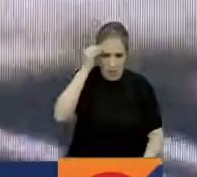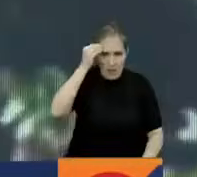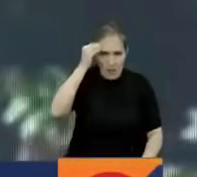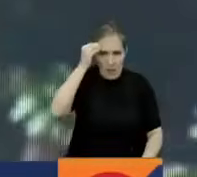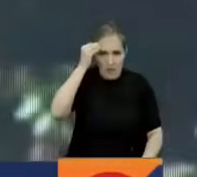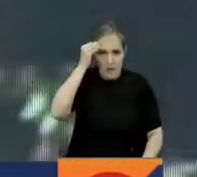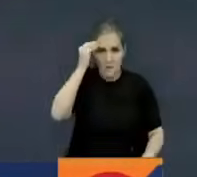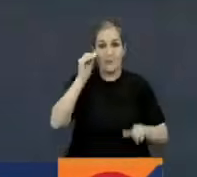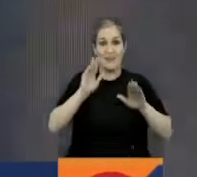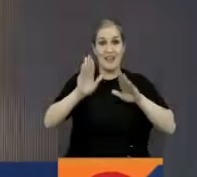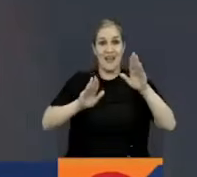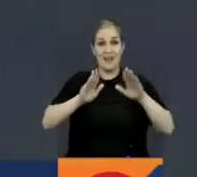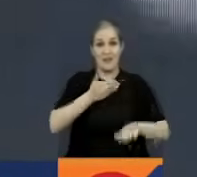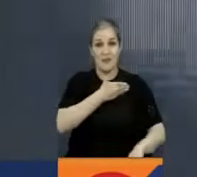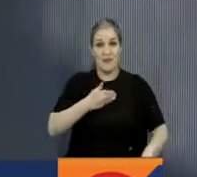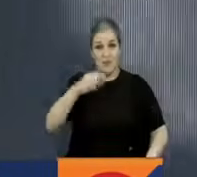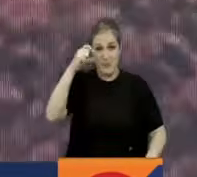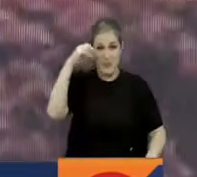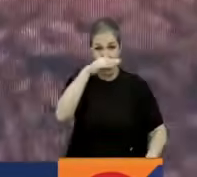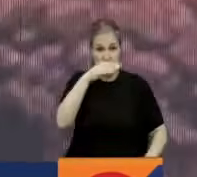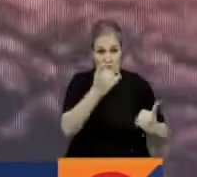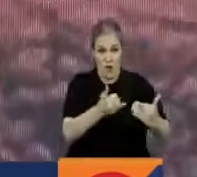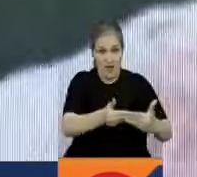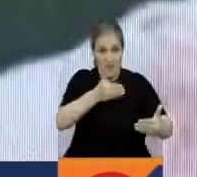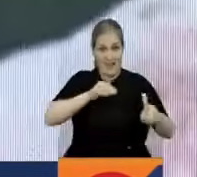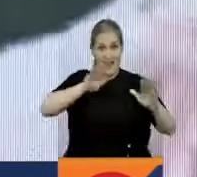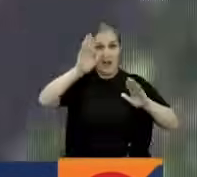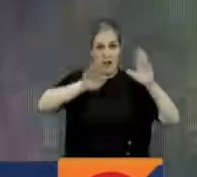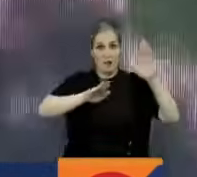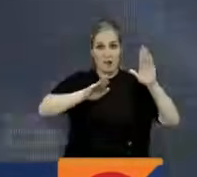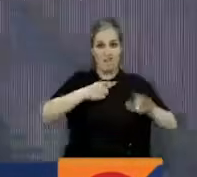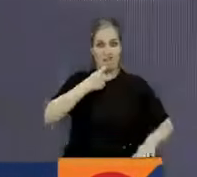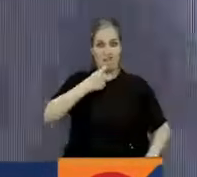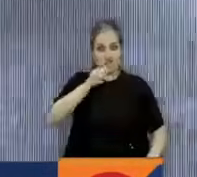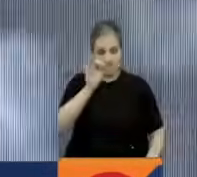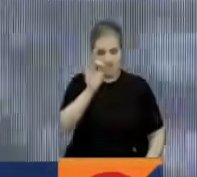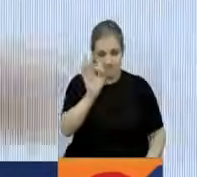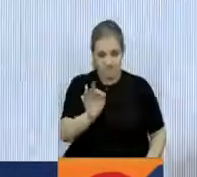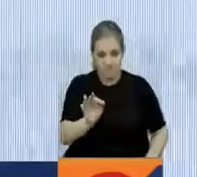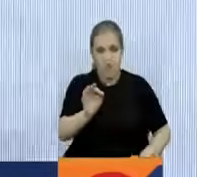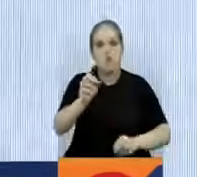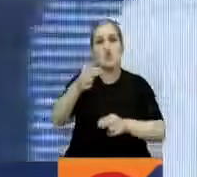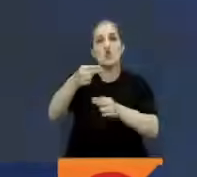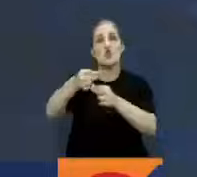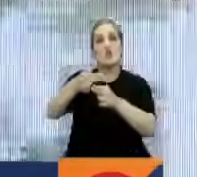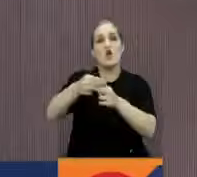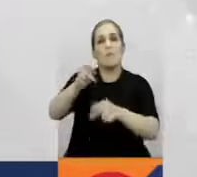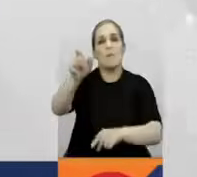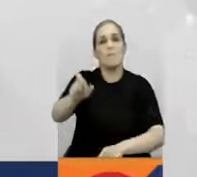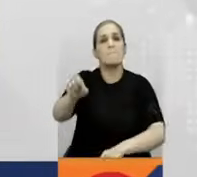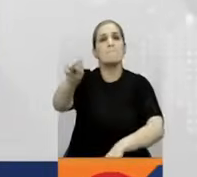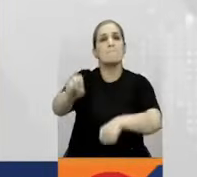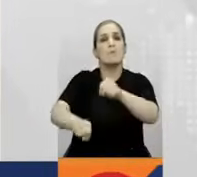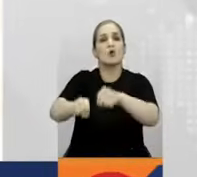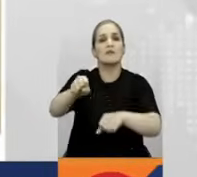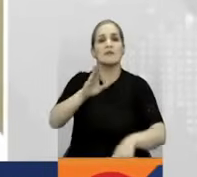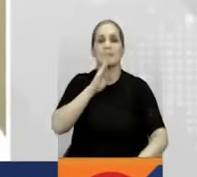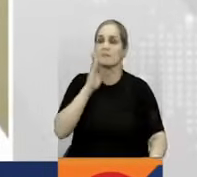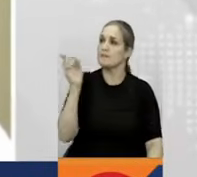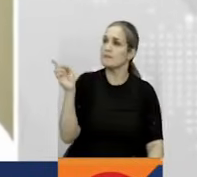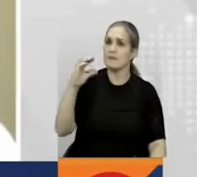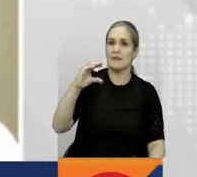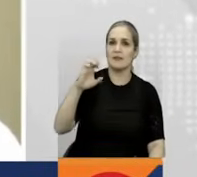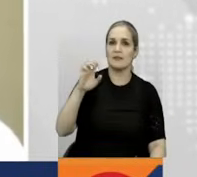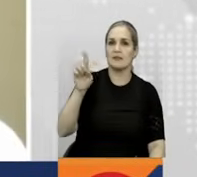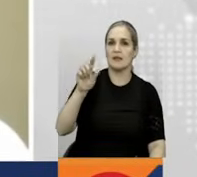El candidato Petro fue más allá y mencionó un nombre como posible autor intelectual de su asesinato: César